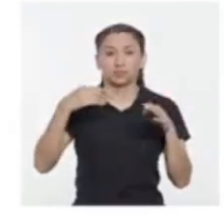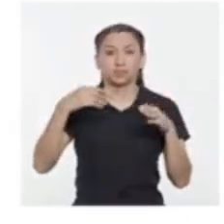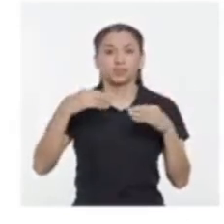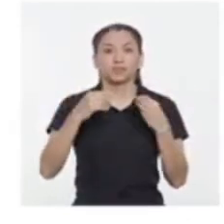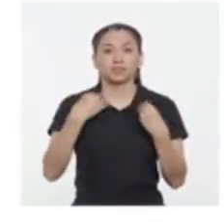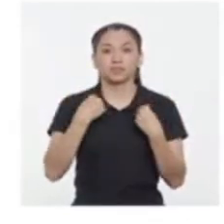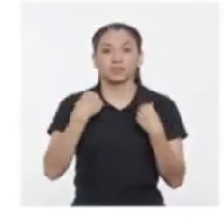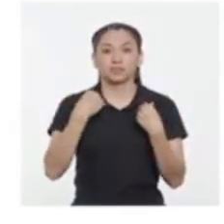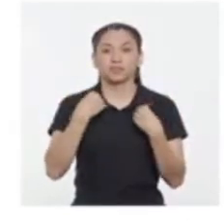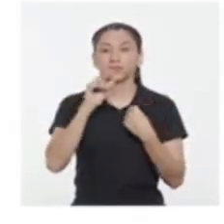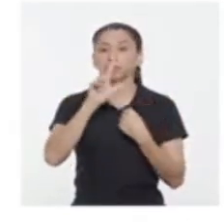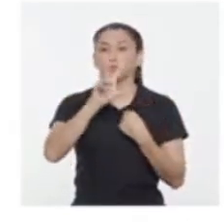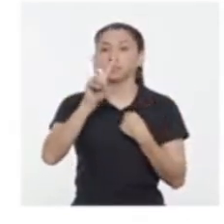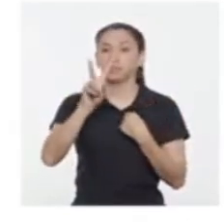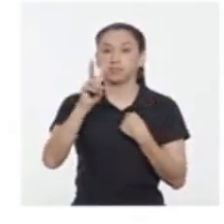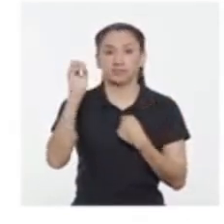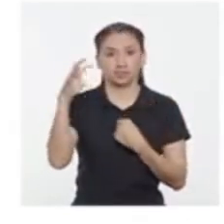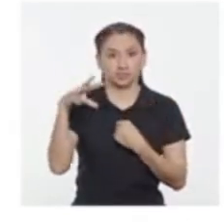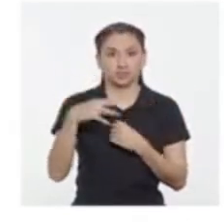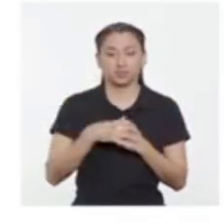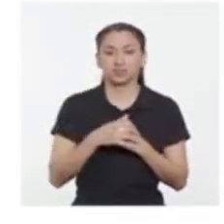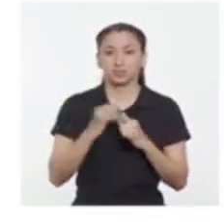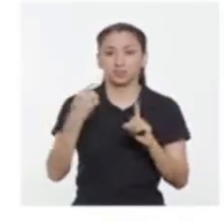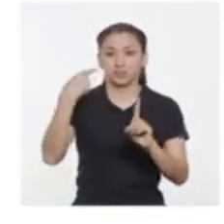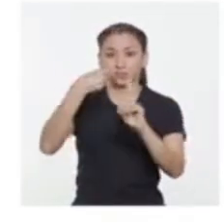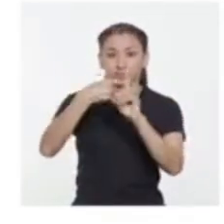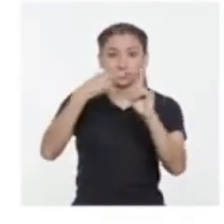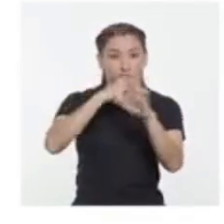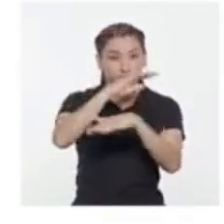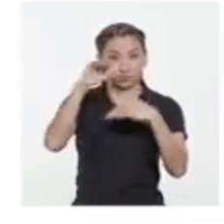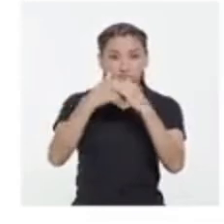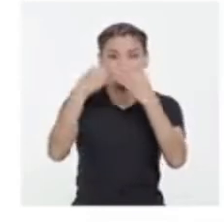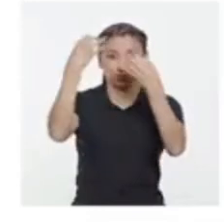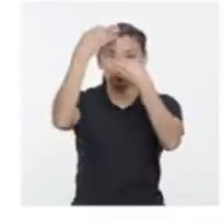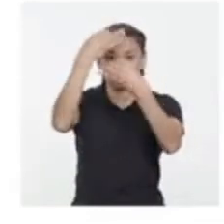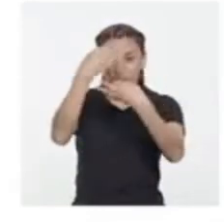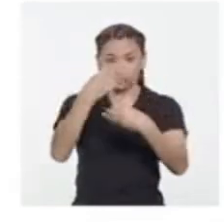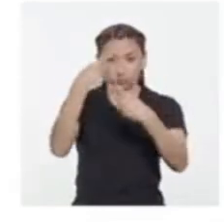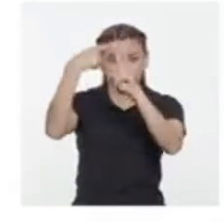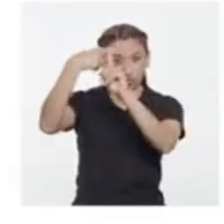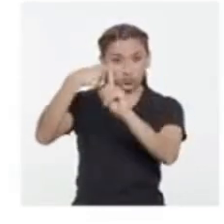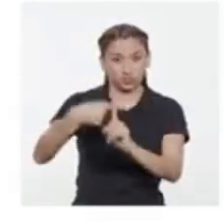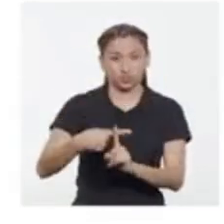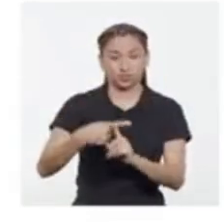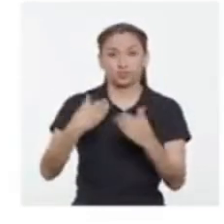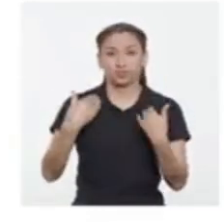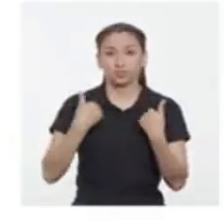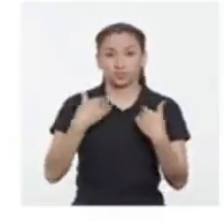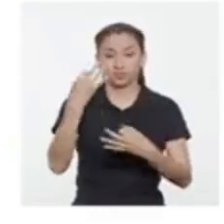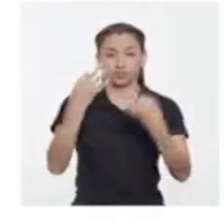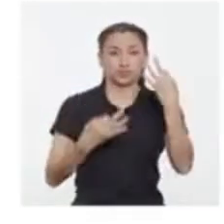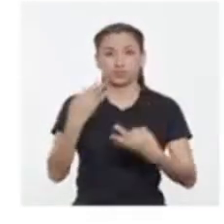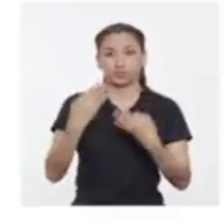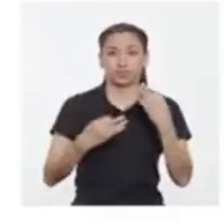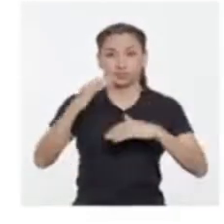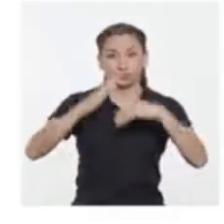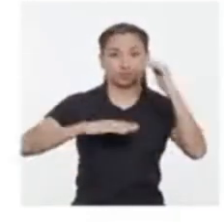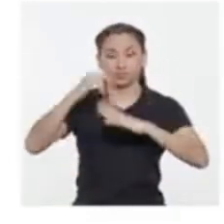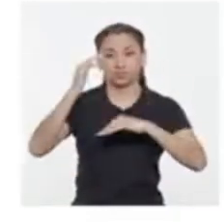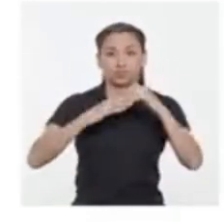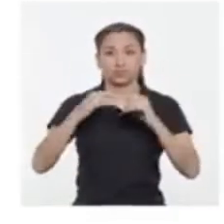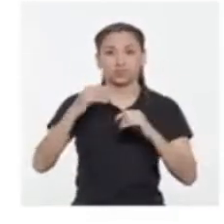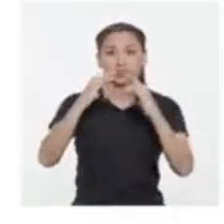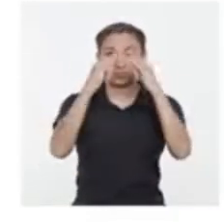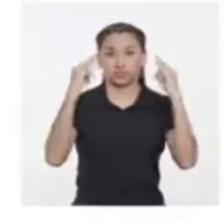metal tiene un costo de 32 soles. Al sumar todos los costos de cada material, obtenemos un costo total para